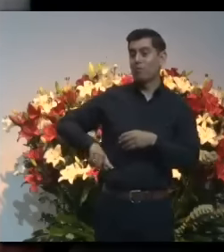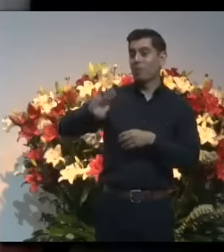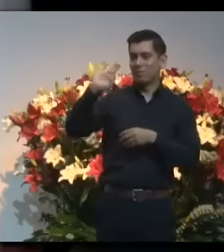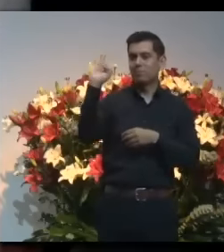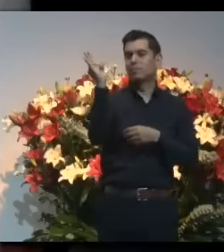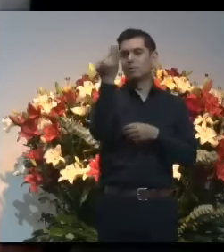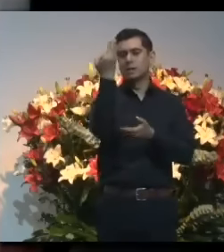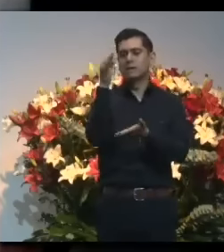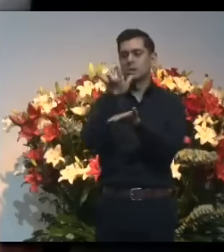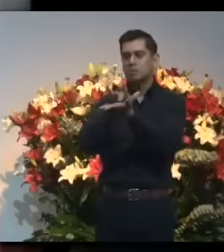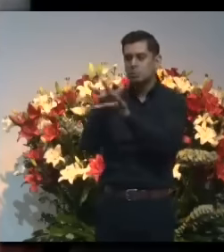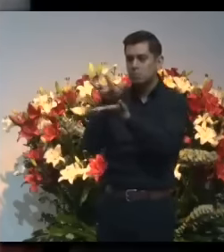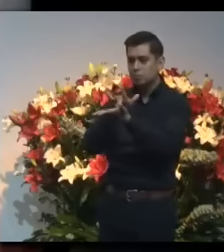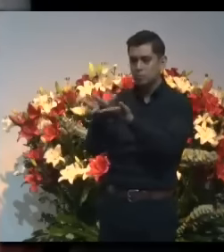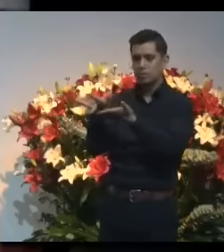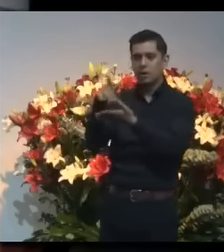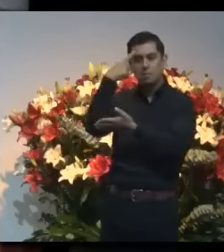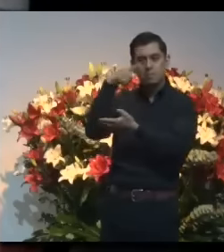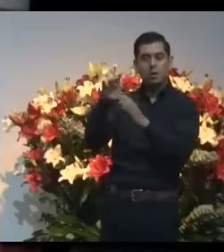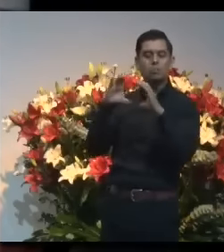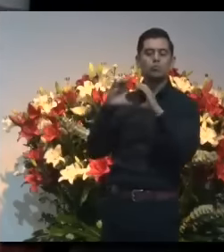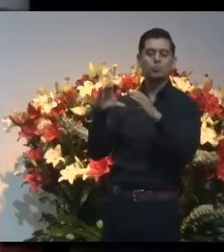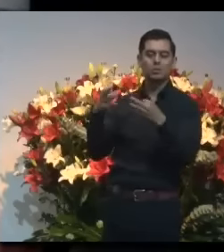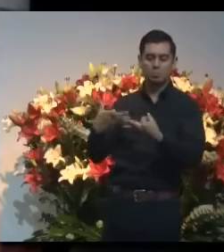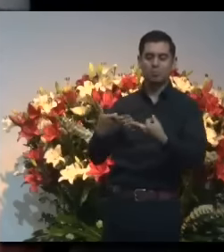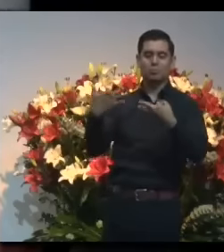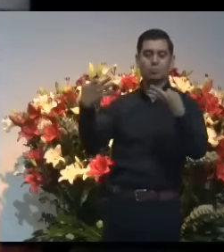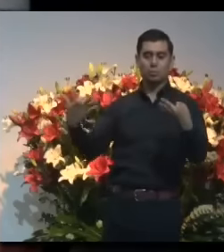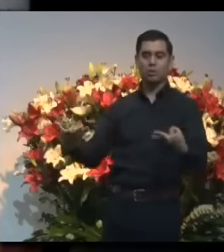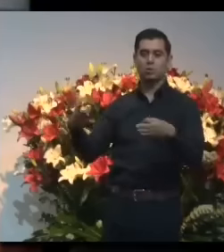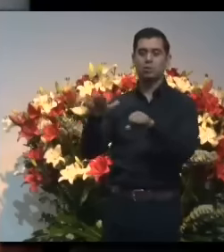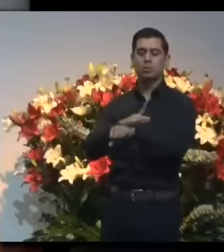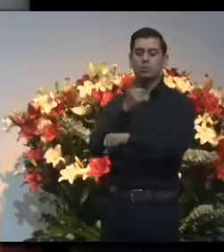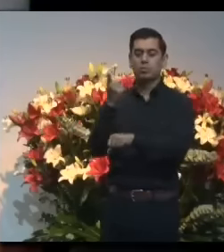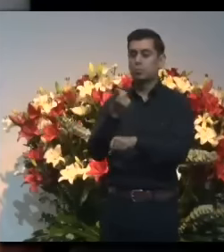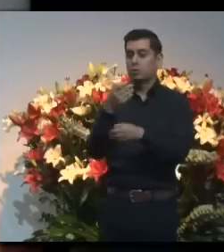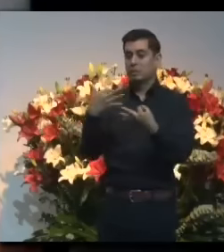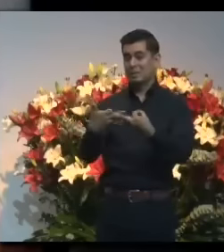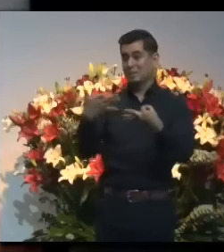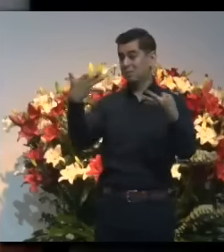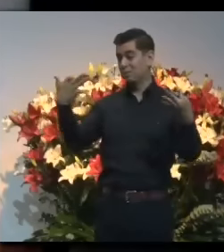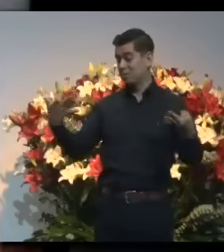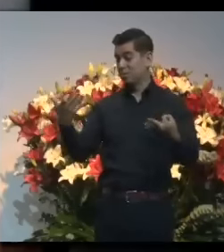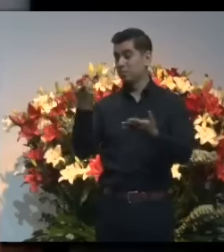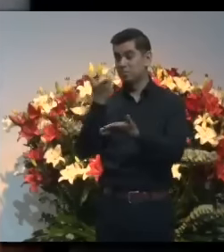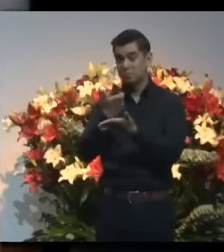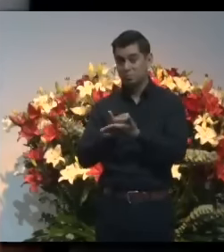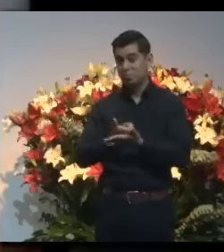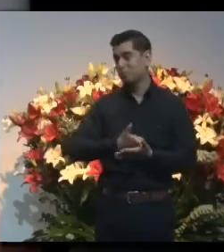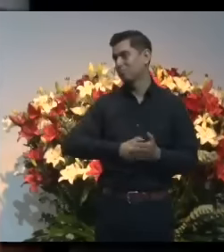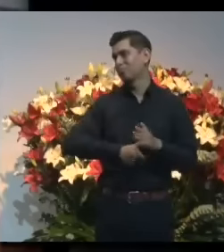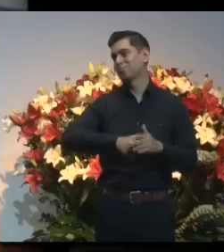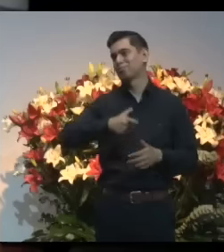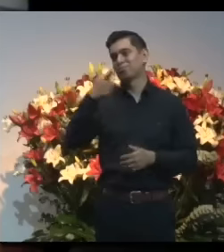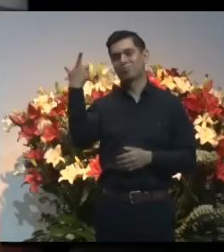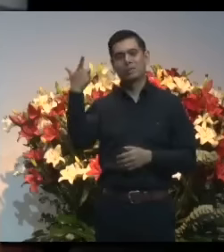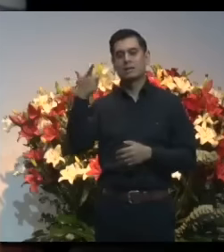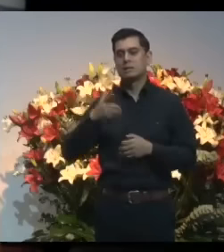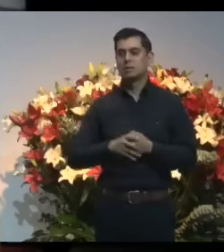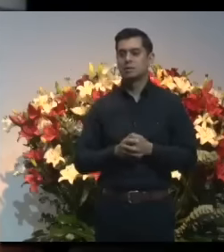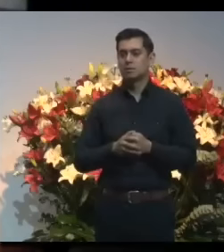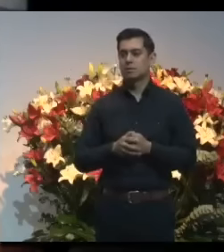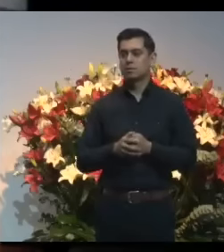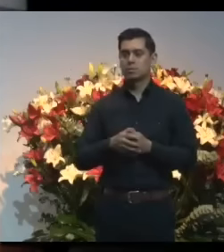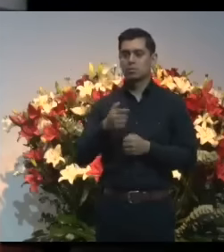apoyar en reserva territorial porque los precios de la tierra en las ciudades se han vuelto prácticamente imposibles. Yo no estoy